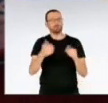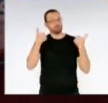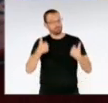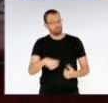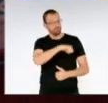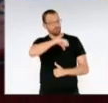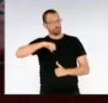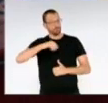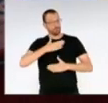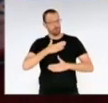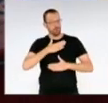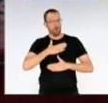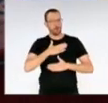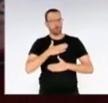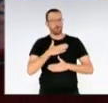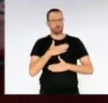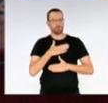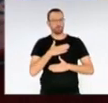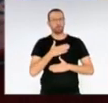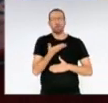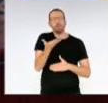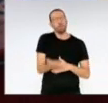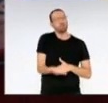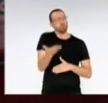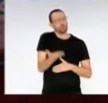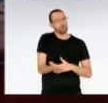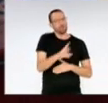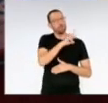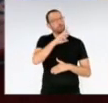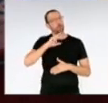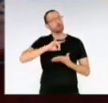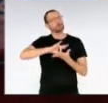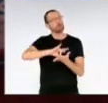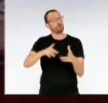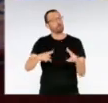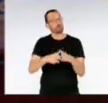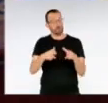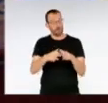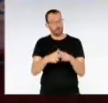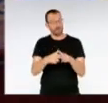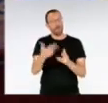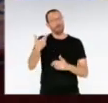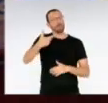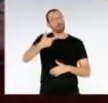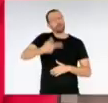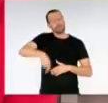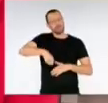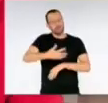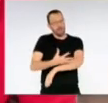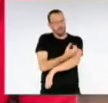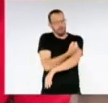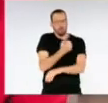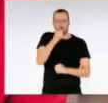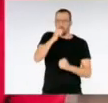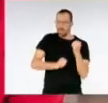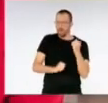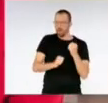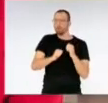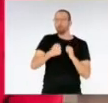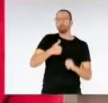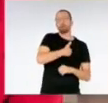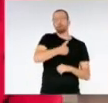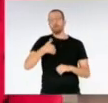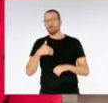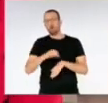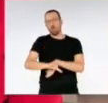personalmente, me importa mucho los servicios sociales. El presidente del Cabildo del Hierro, además, es consejero de servicios